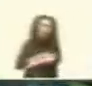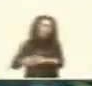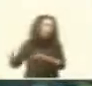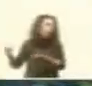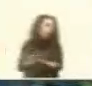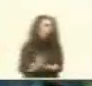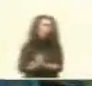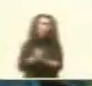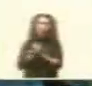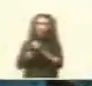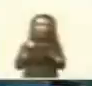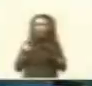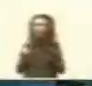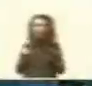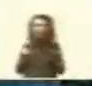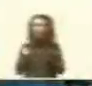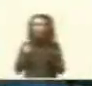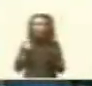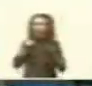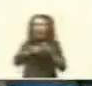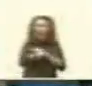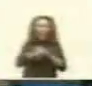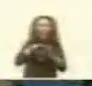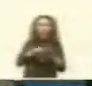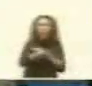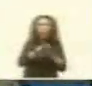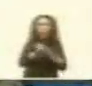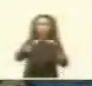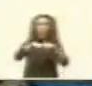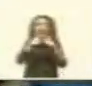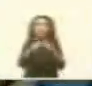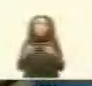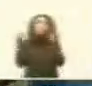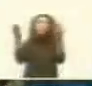Al que no tiene recursos lo han matado.